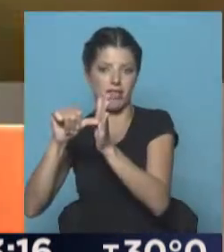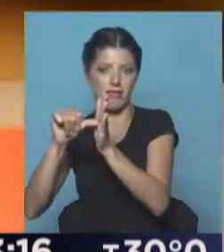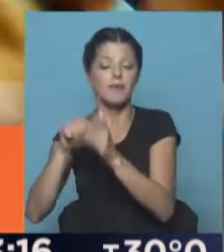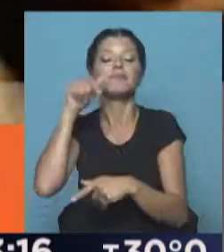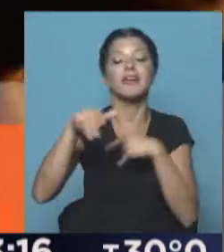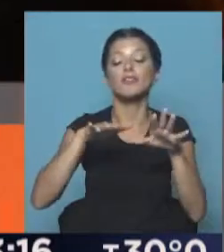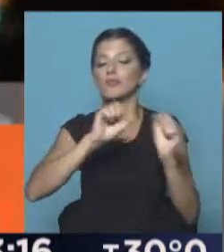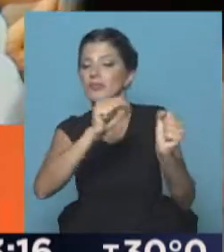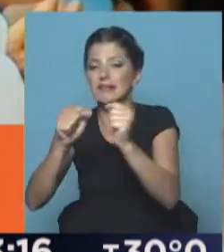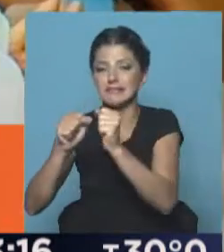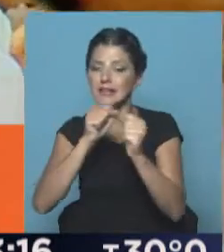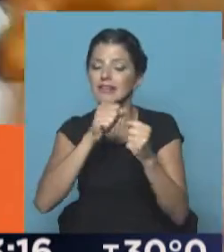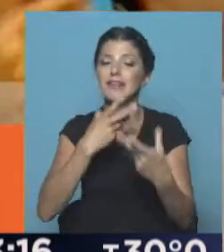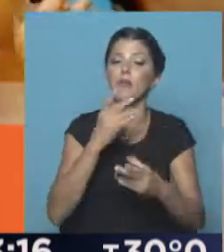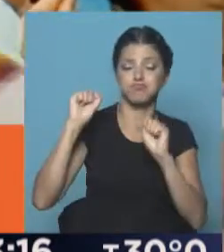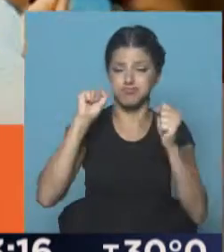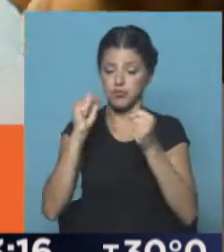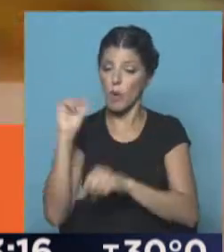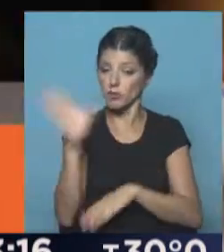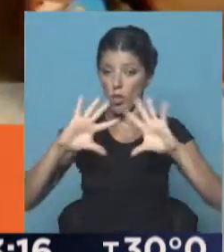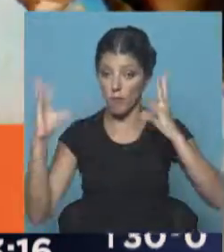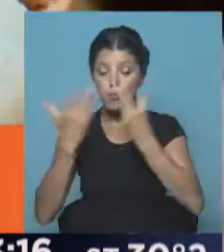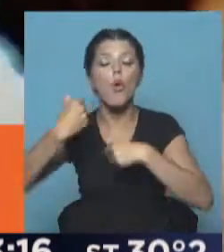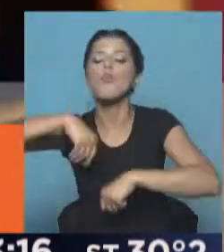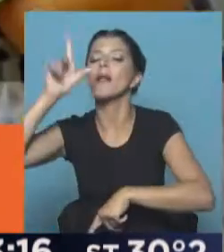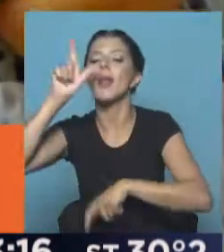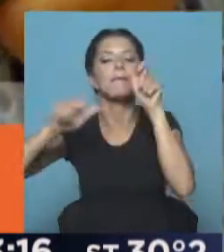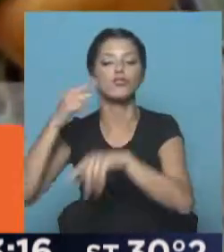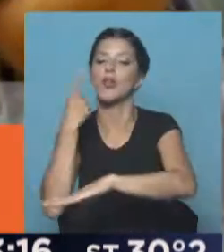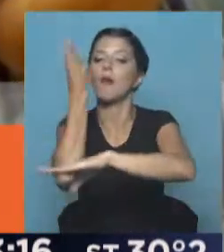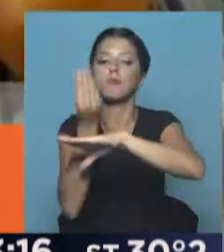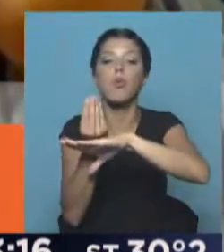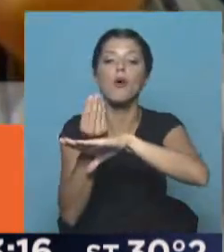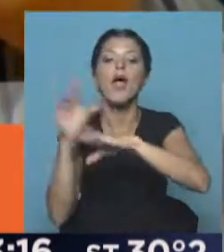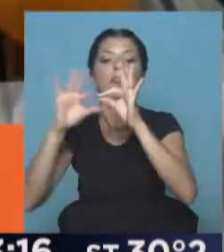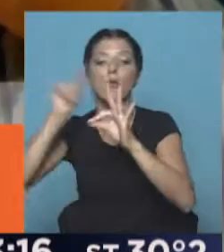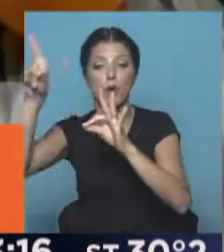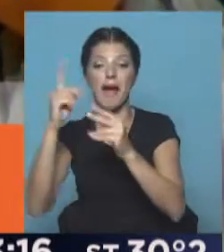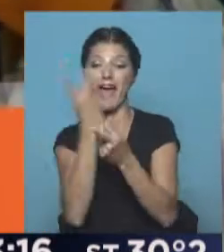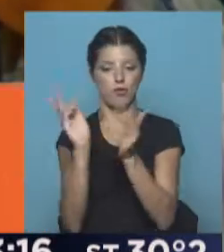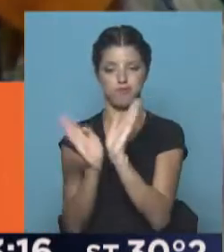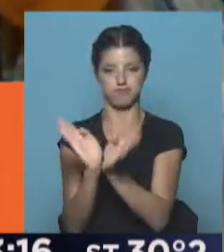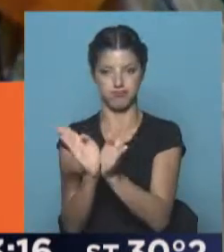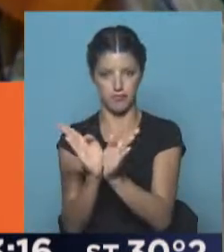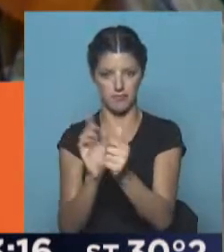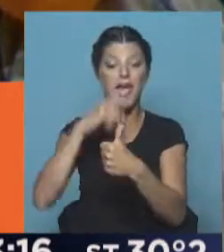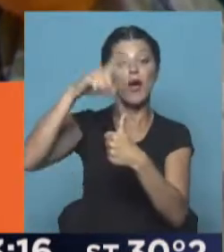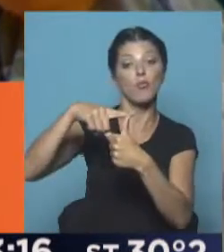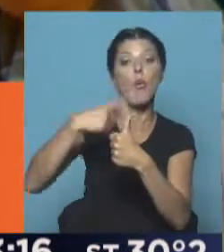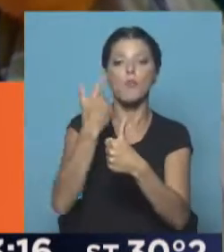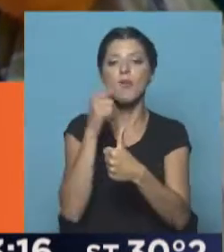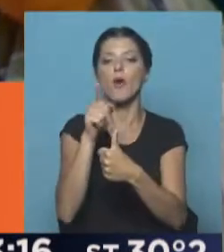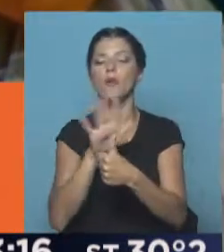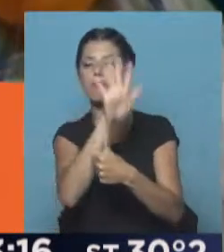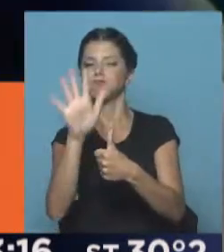imprevisibilidad y psicosis colectiva, cualquier habitante europeo ostenta una doble condición. Es a la vez un posible